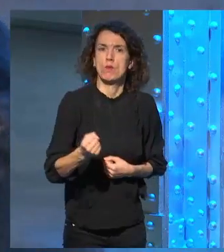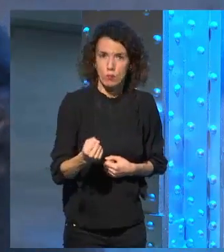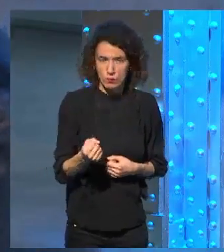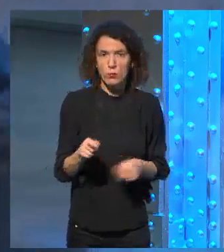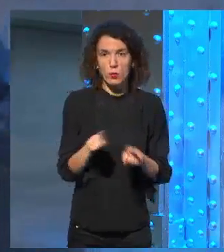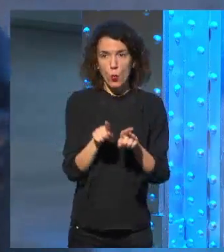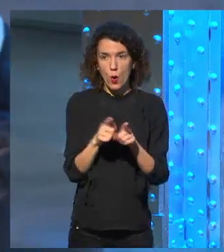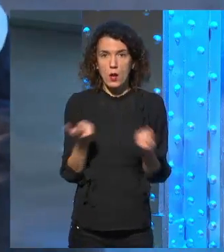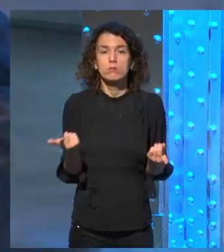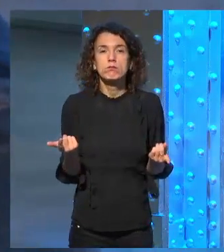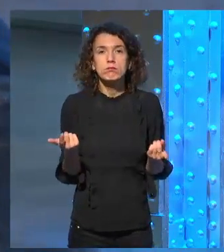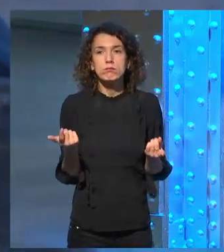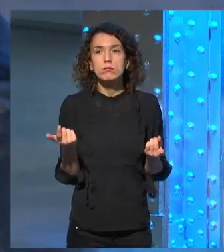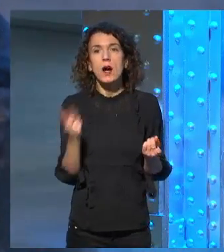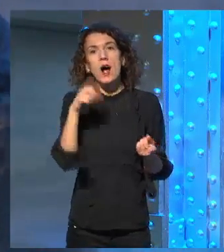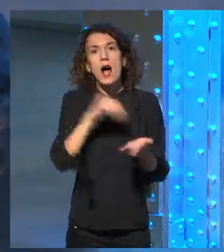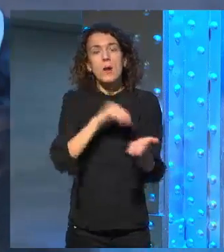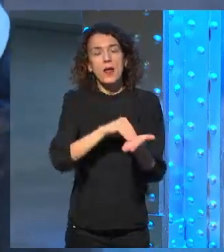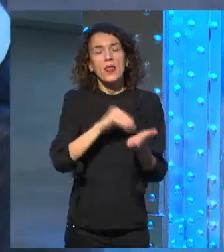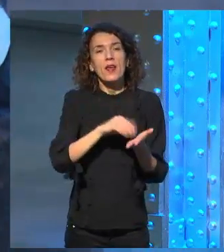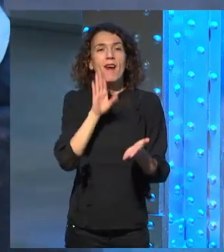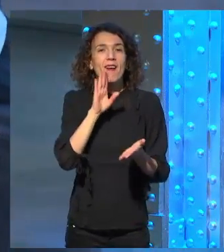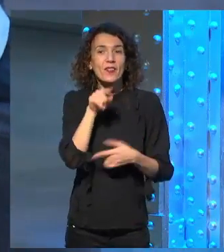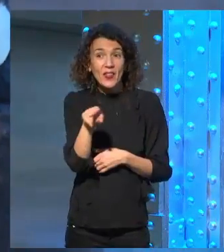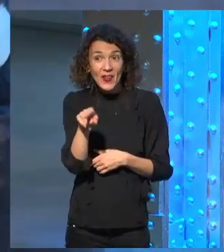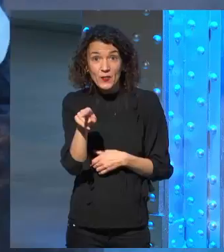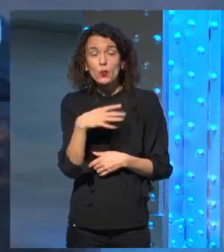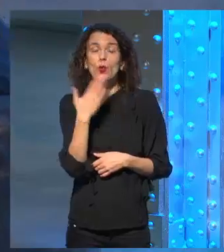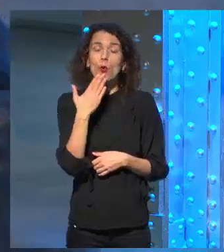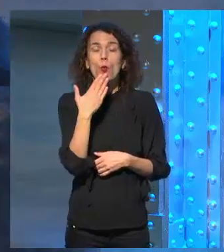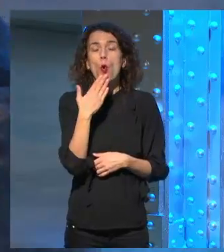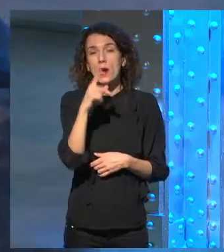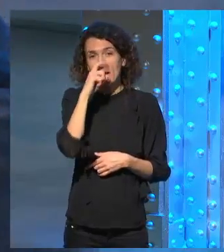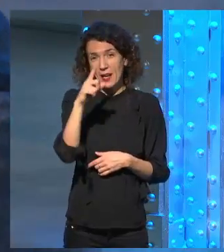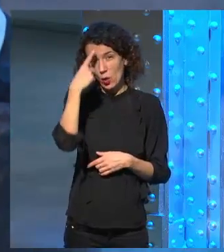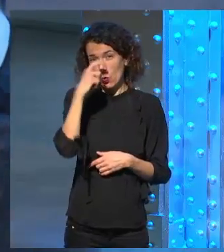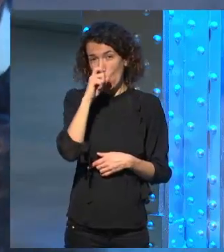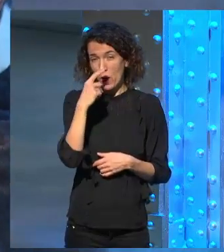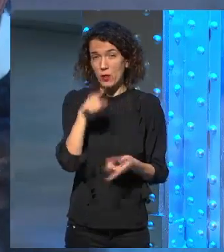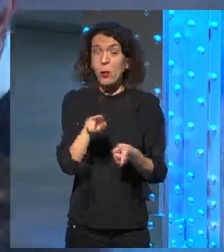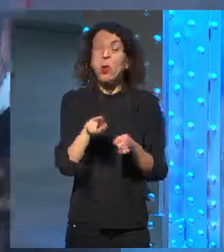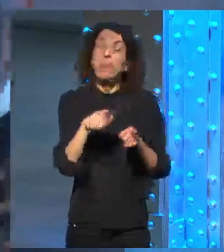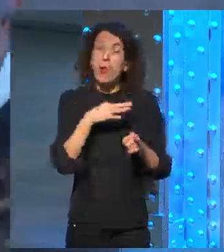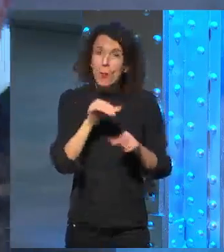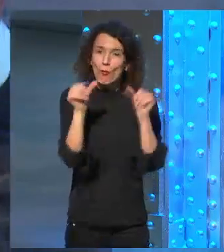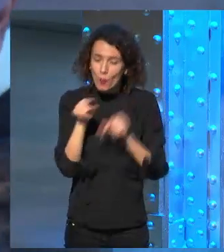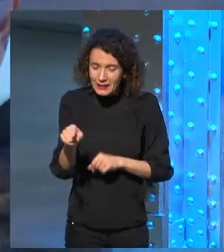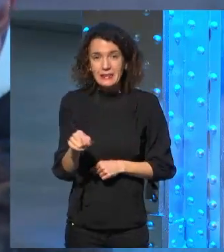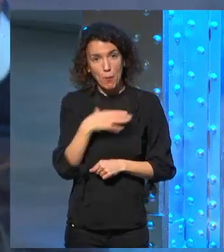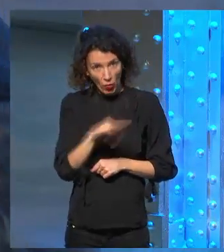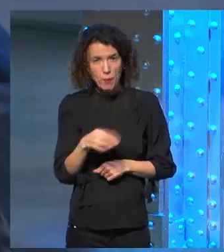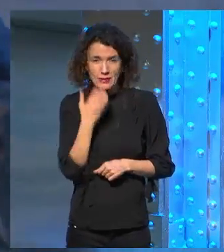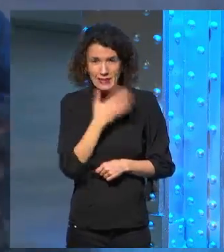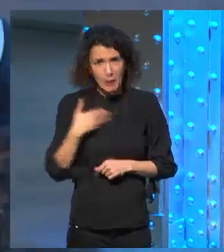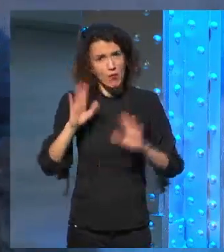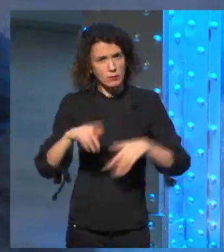sí. A veces se apunta a eso casi como un recuerdo, ¿no? Parece que podríamos tocar así, ¿no? Si